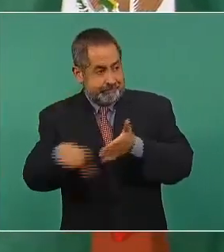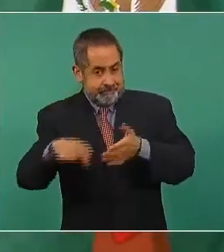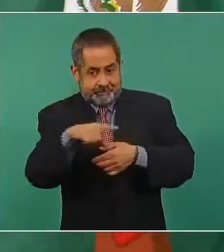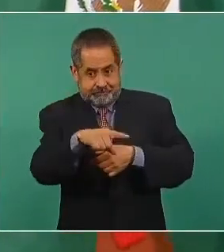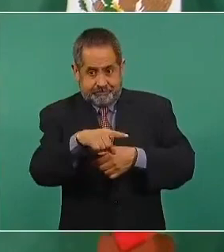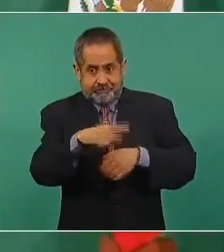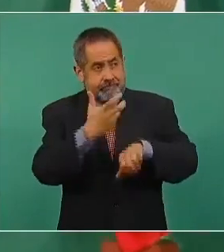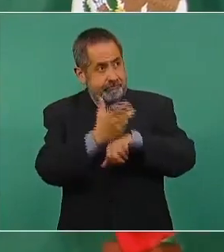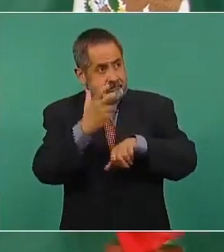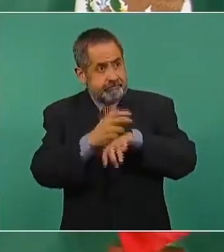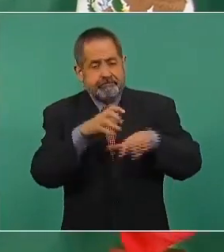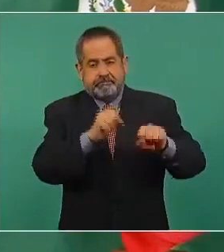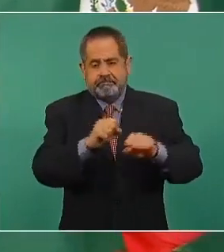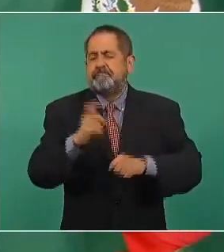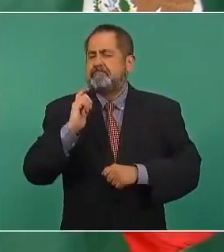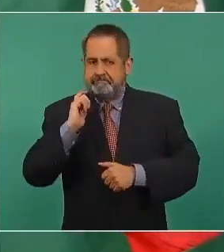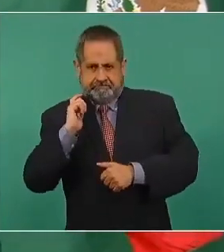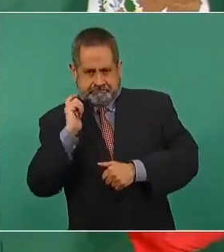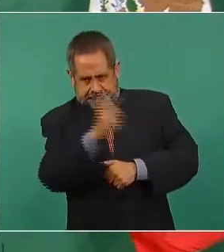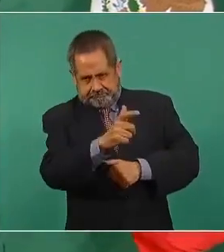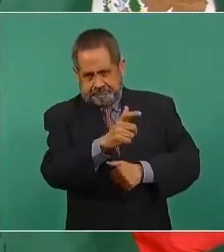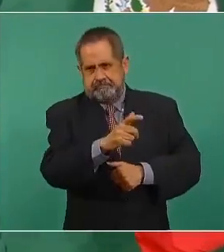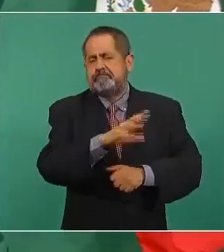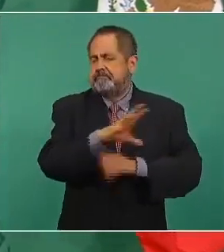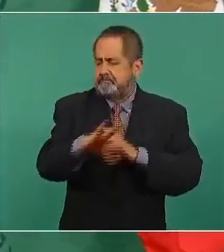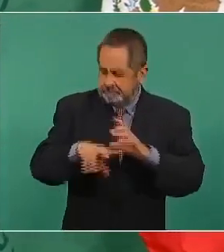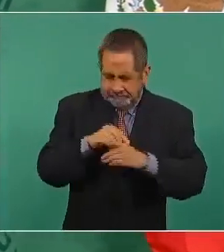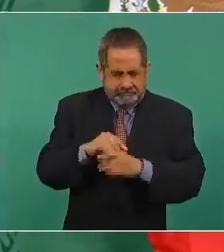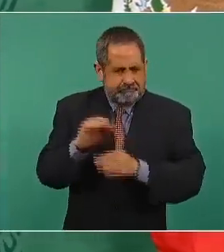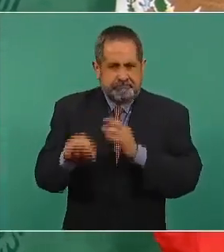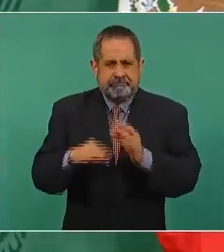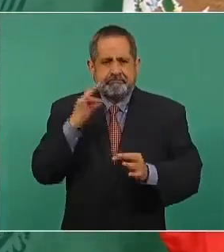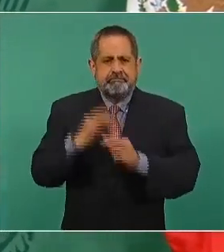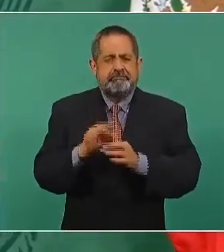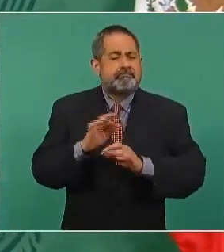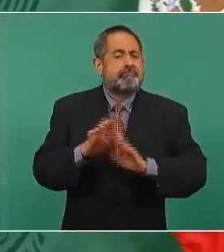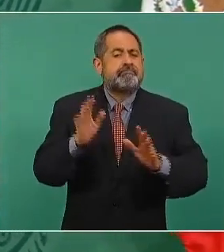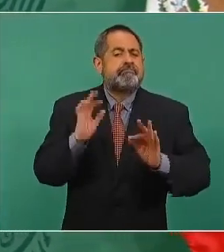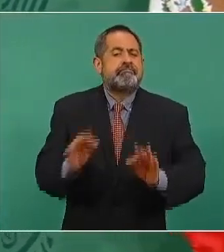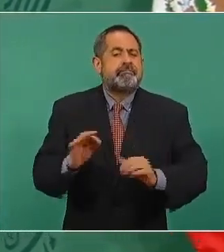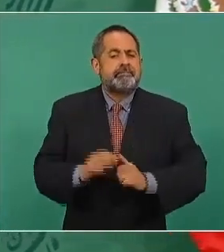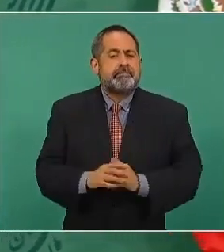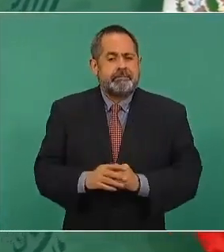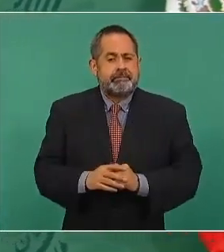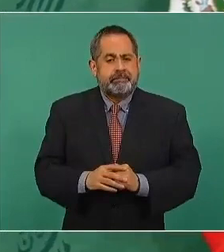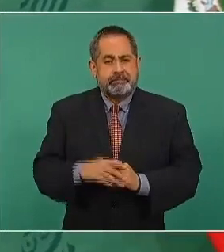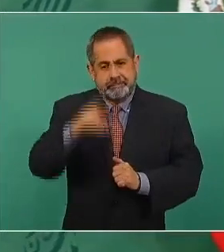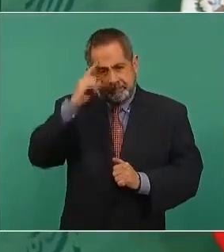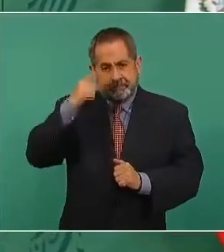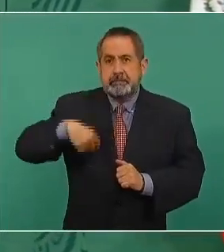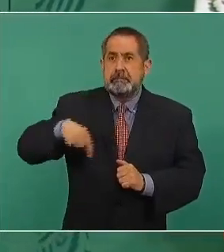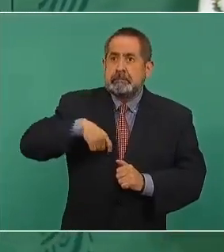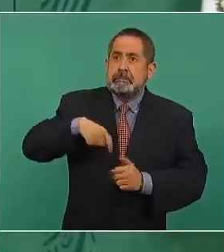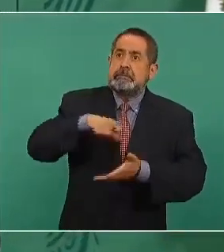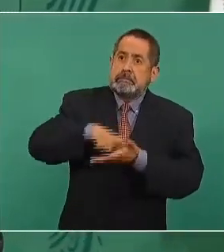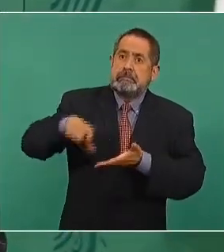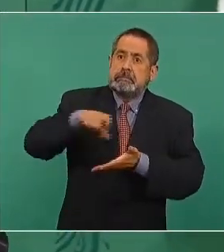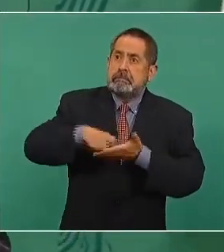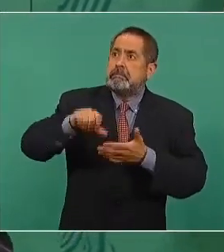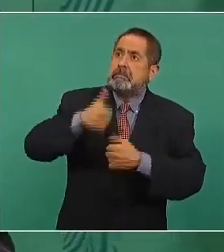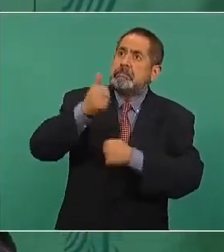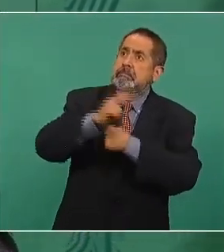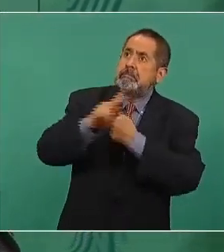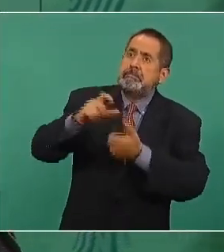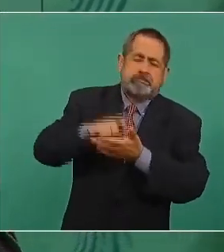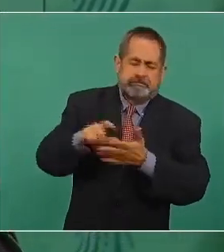en Estados Unidos con el propósito de que ya no compremos gasolinas en el